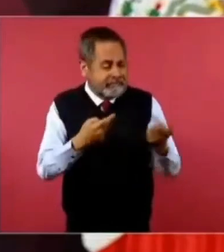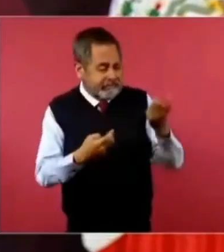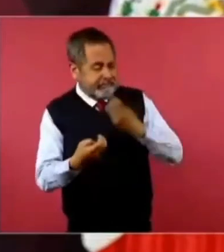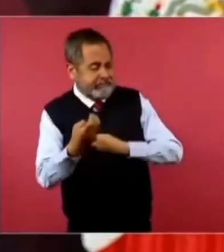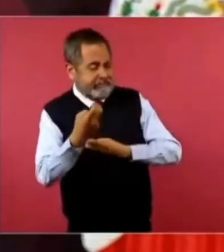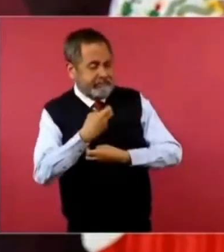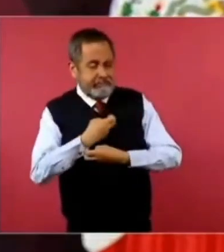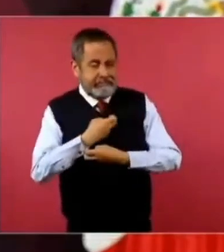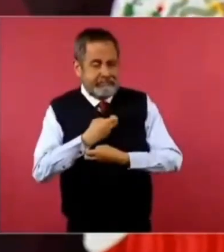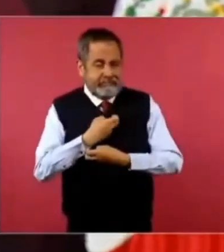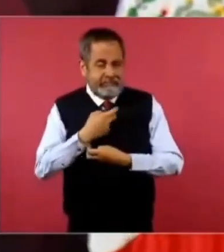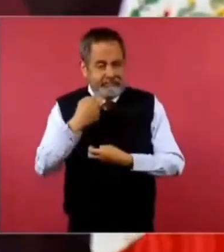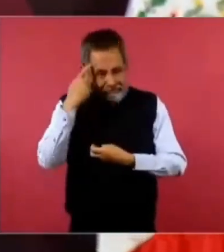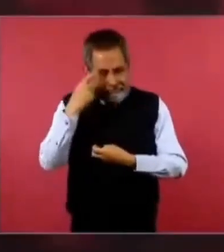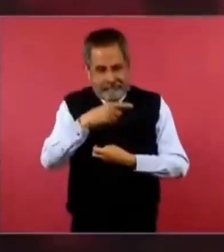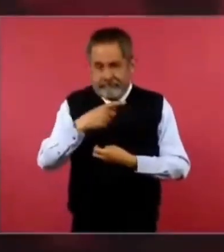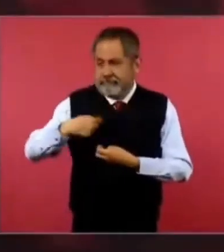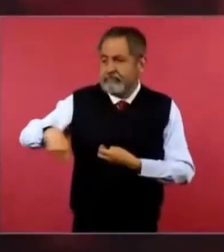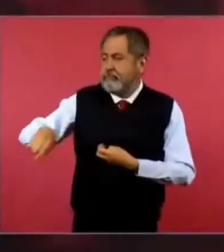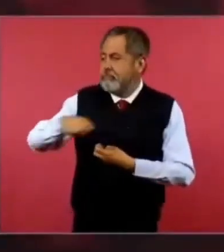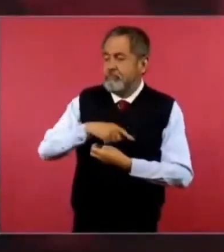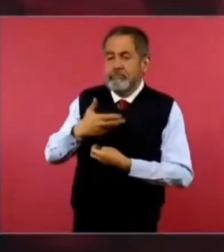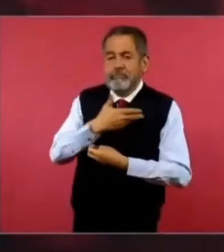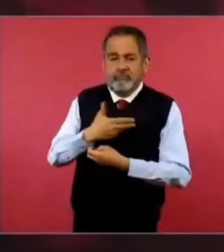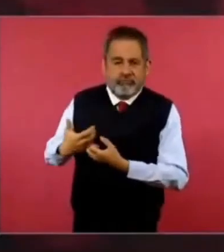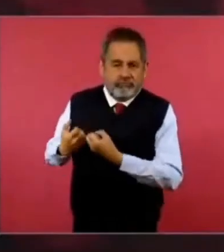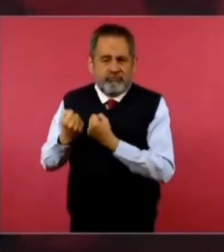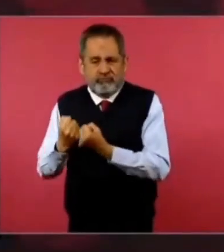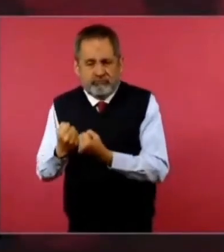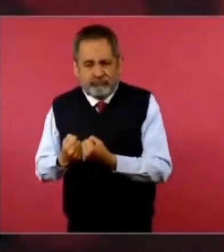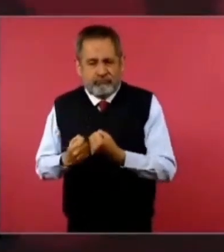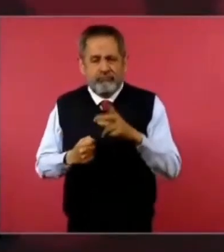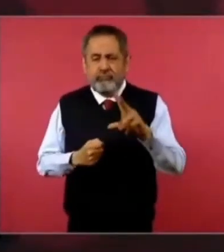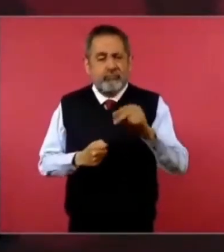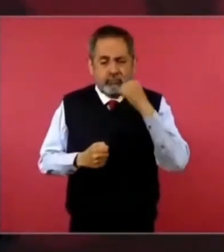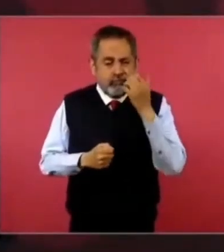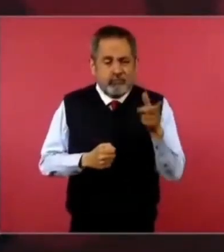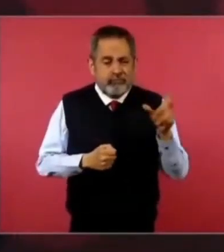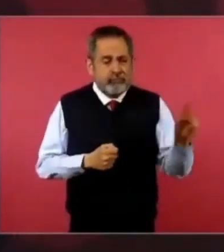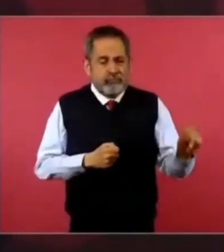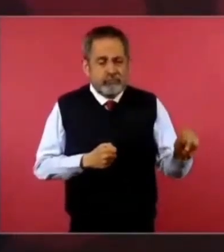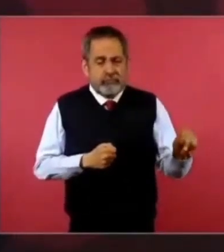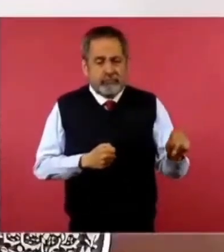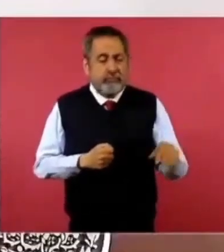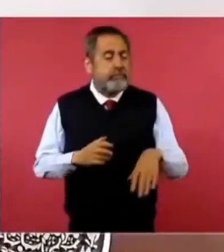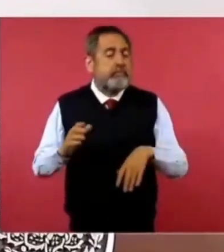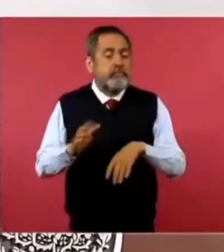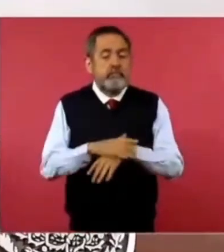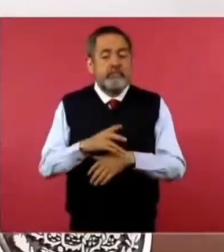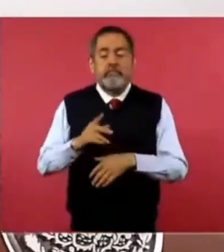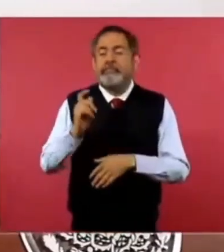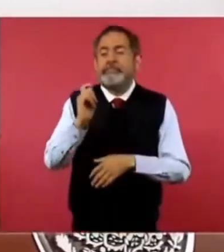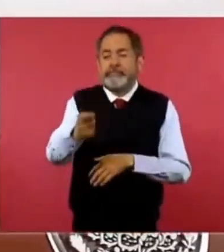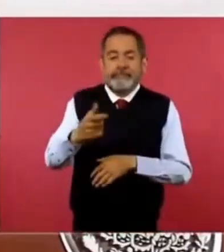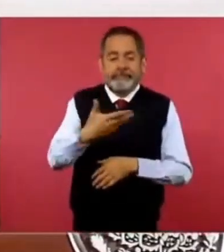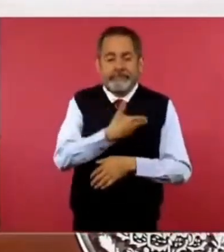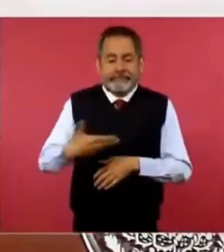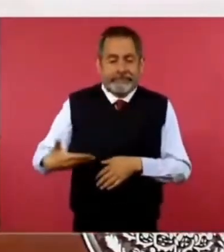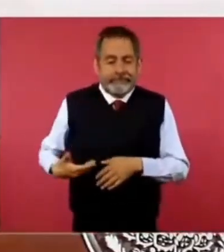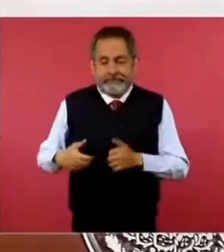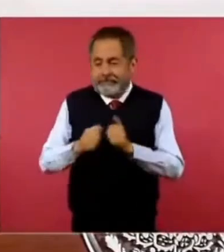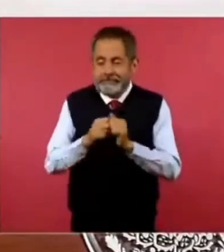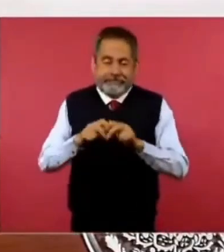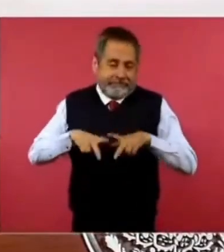Para que no se tuviese en México un presidente fuerte, porque un presidente